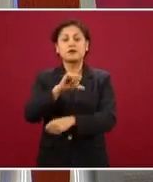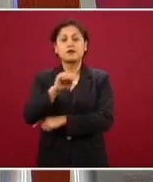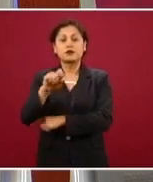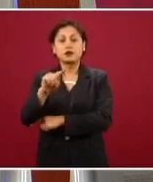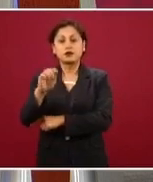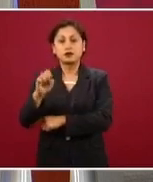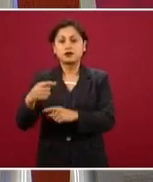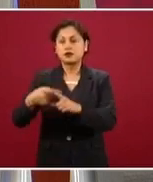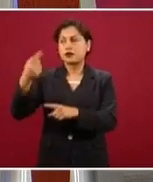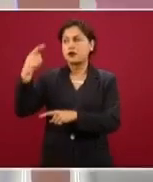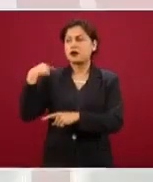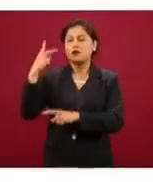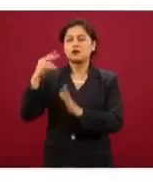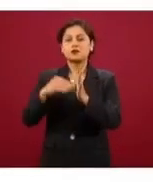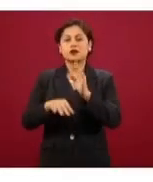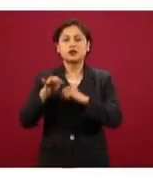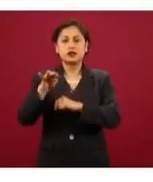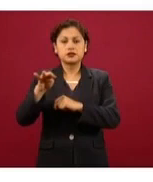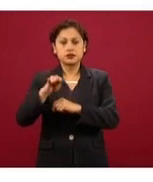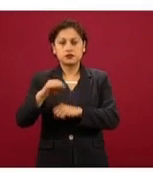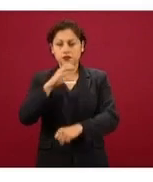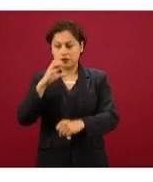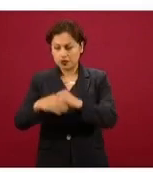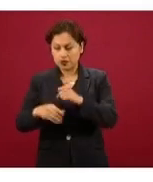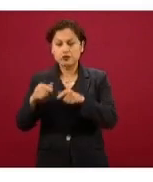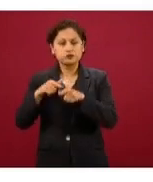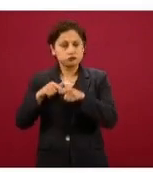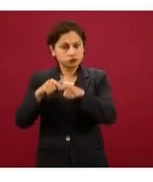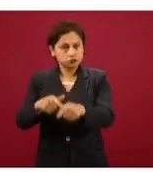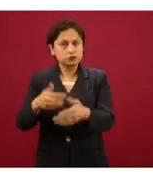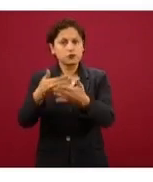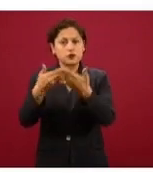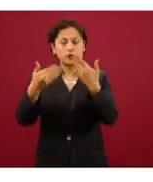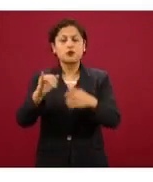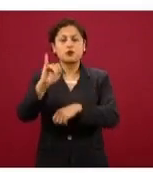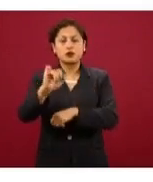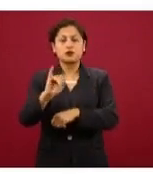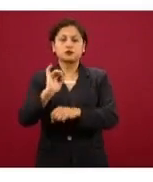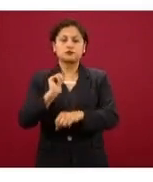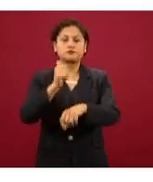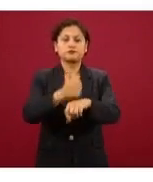del 2019 y continúa ahorita ya la instalación de